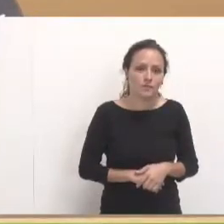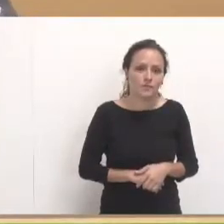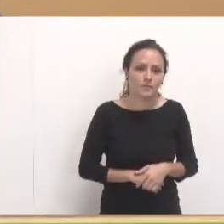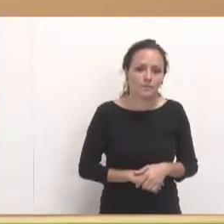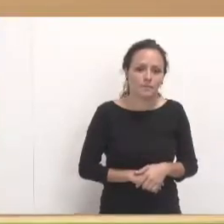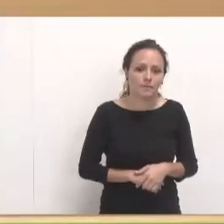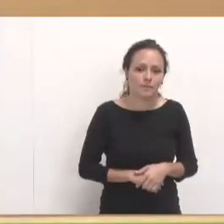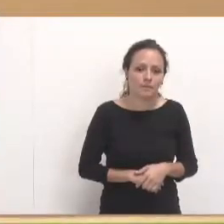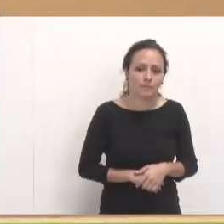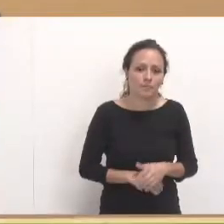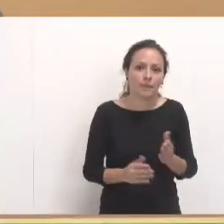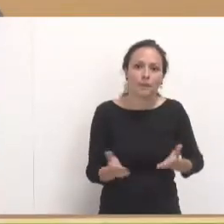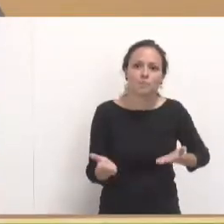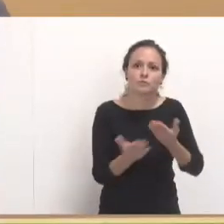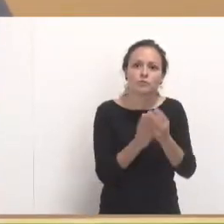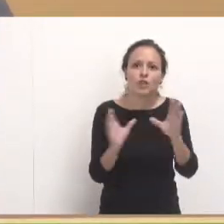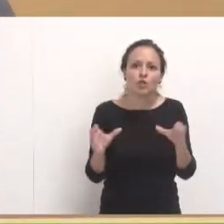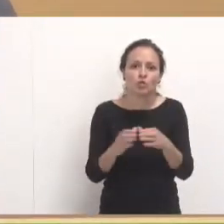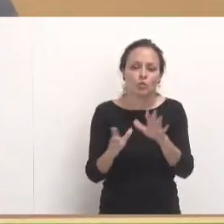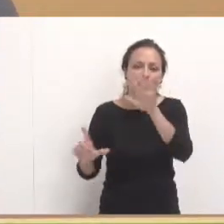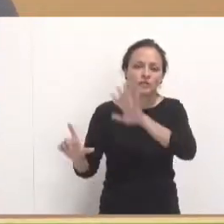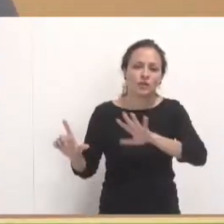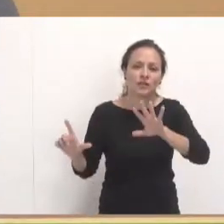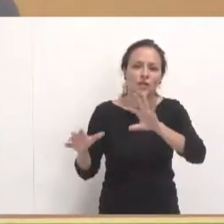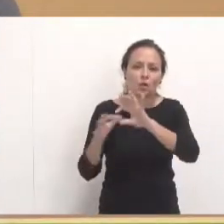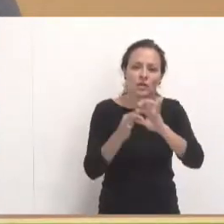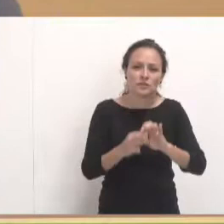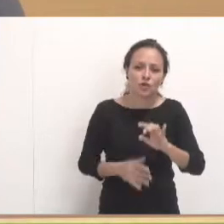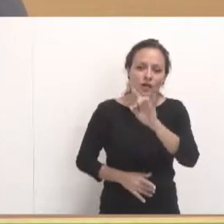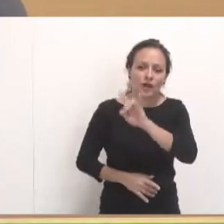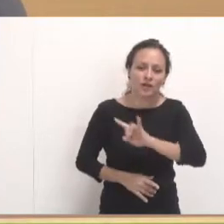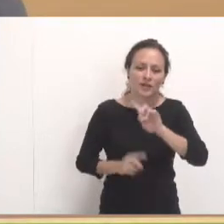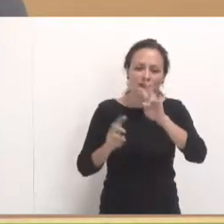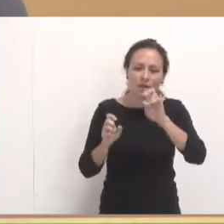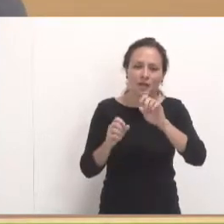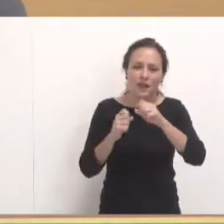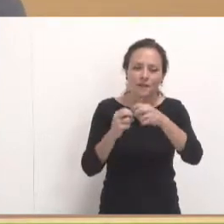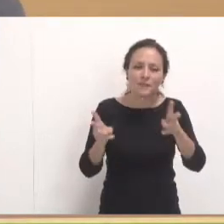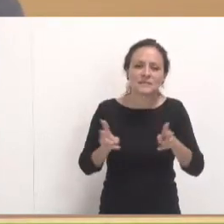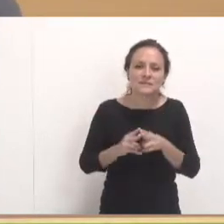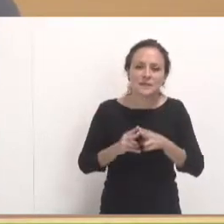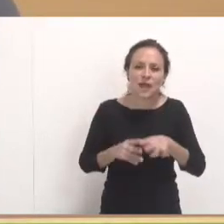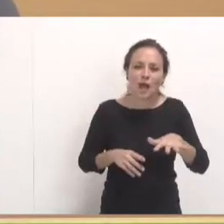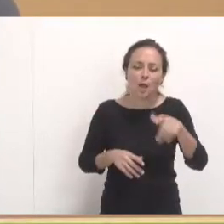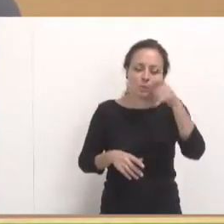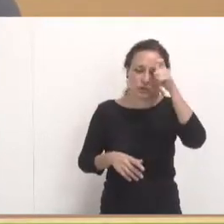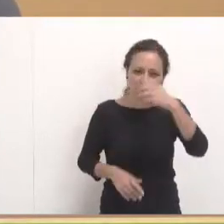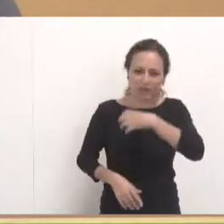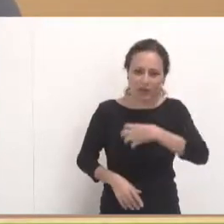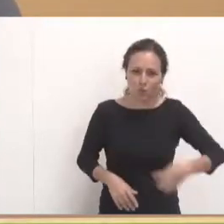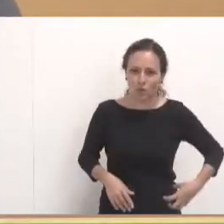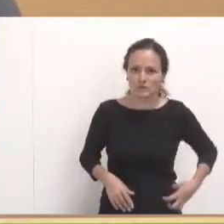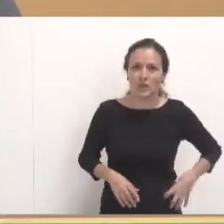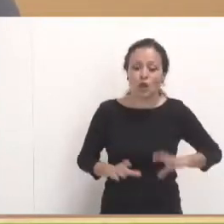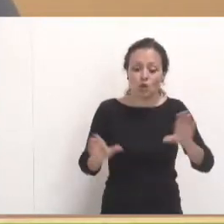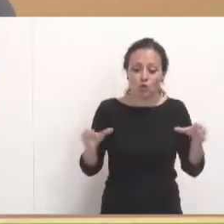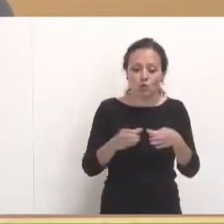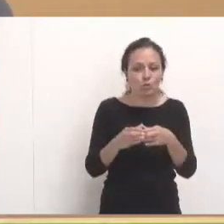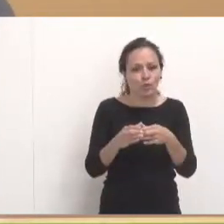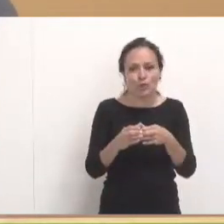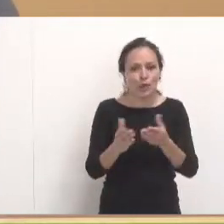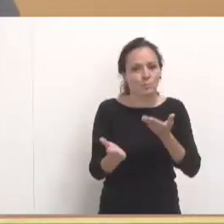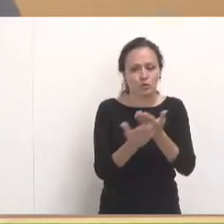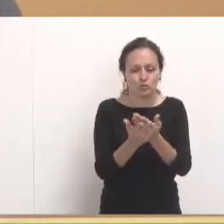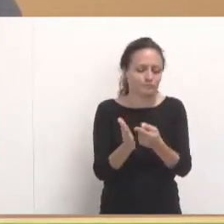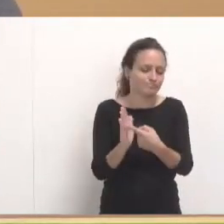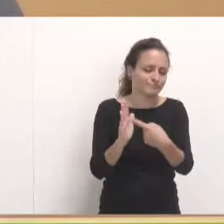Moción del Grupo Nacionalista de Coalición Canaria PNC sobre la piscina municipal de La Guancha. Los grupos probablemente retiran la moción porque van a